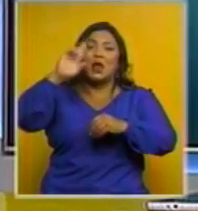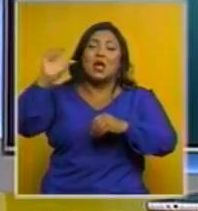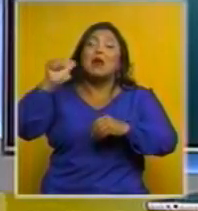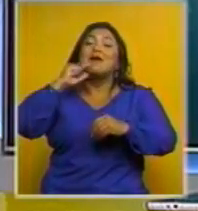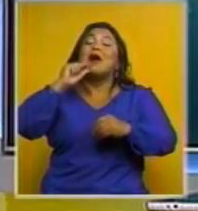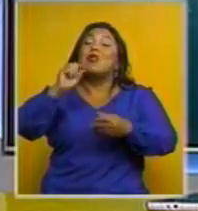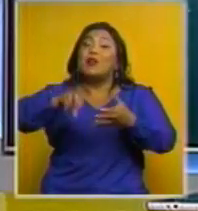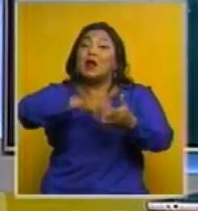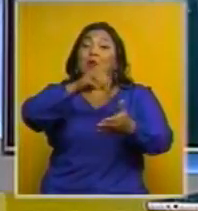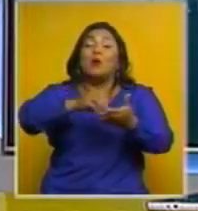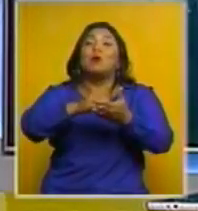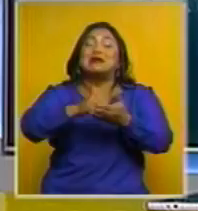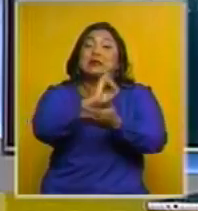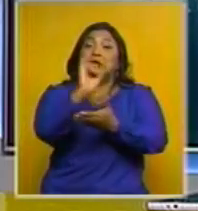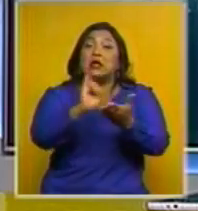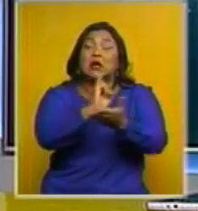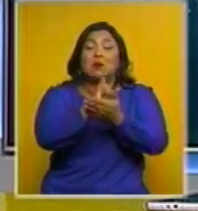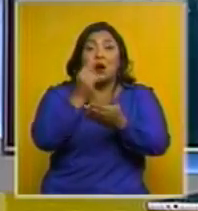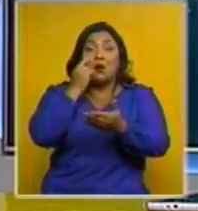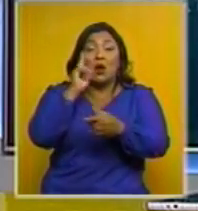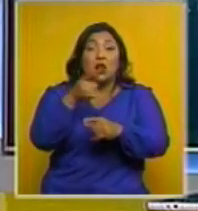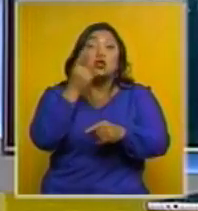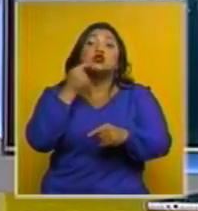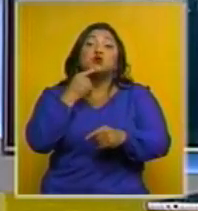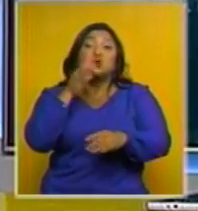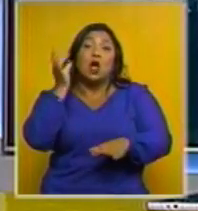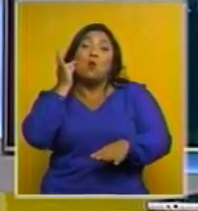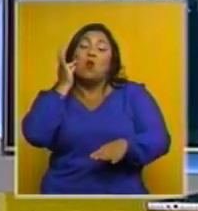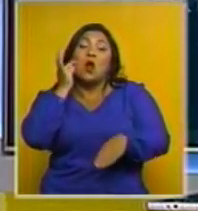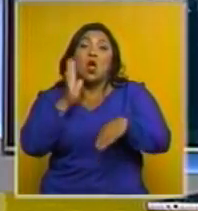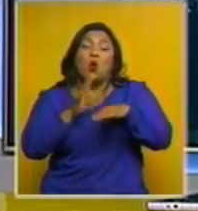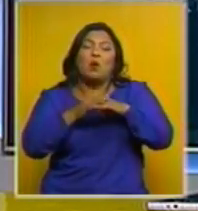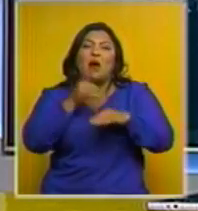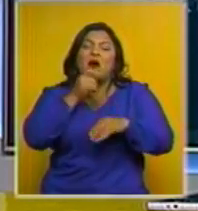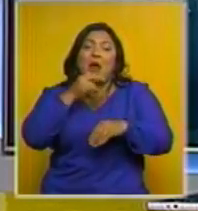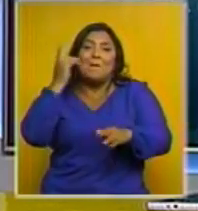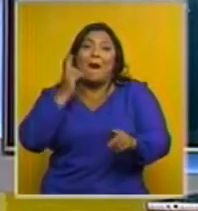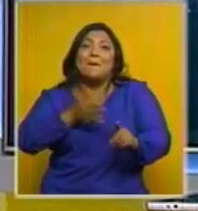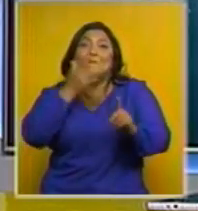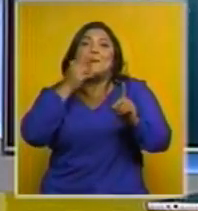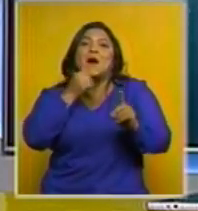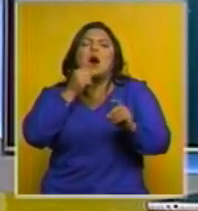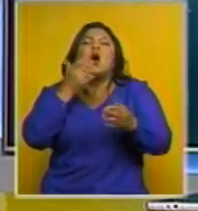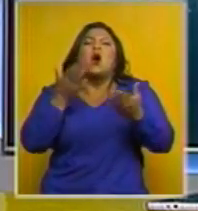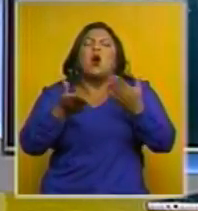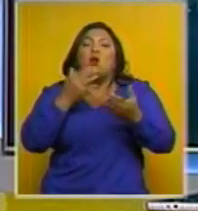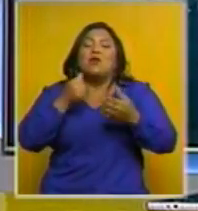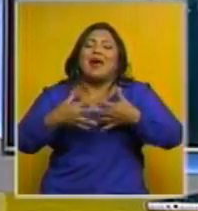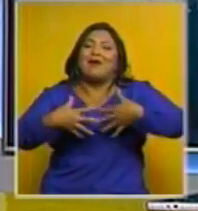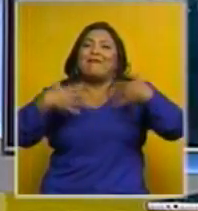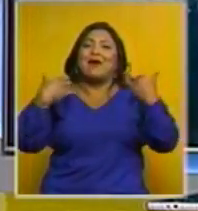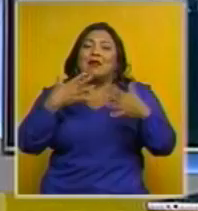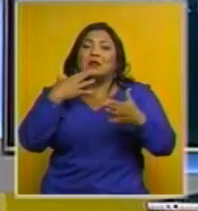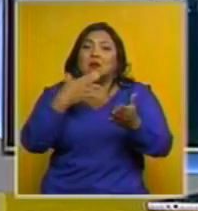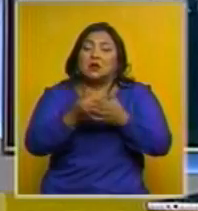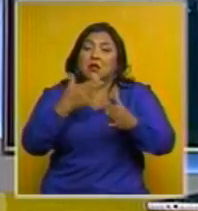los hechos. En el documento gráfico, una mujer sería quien realiza el disparo con un arma de fabricación